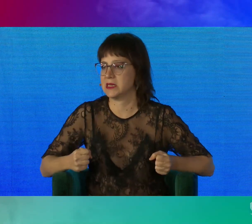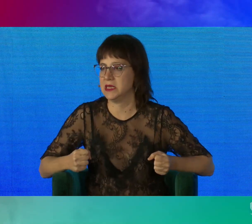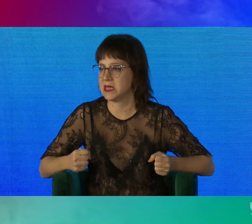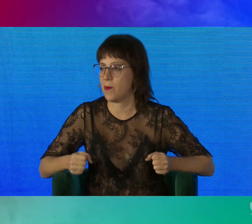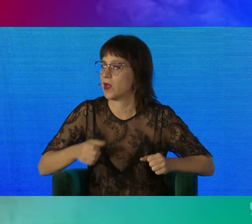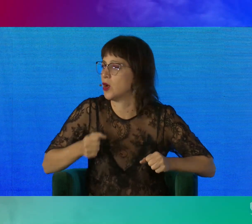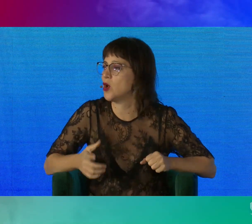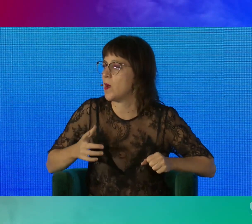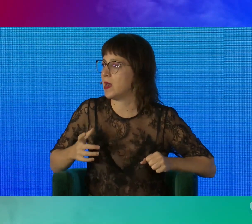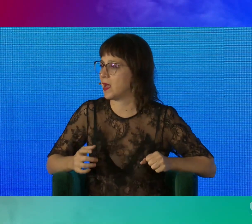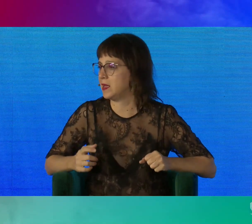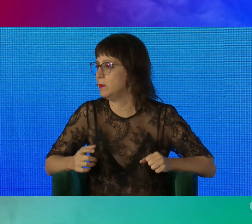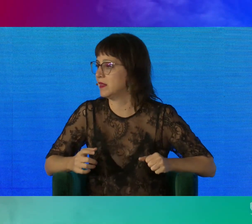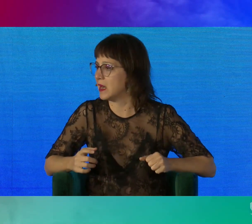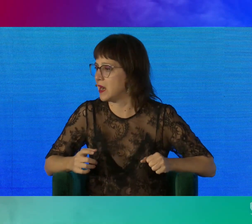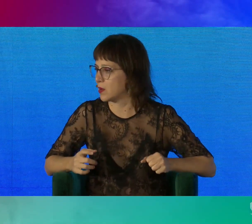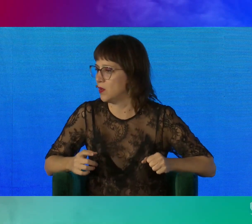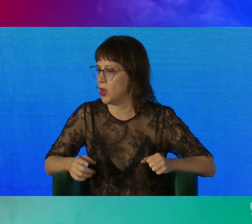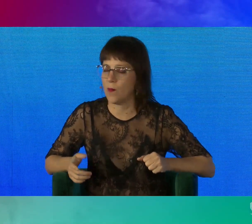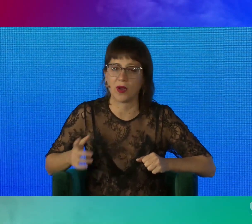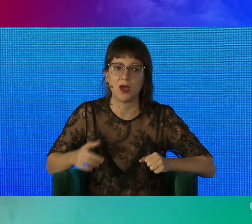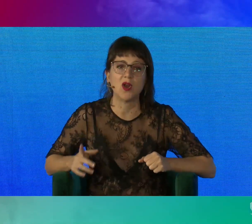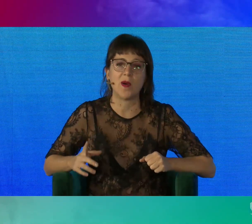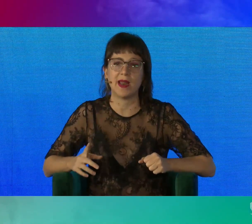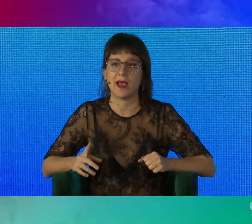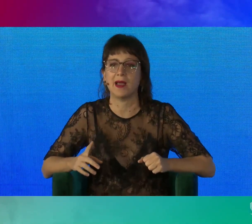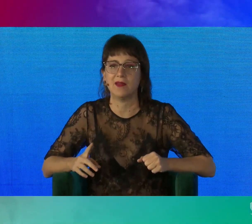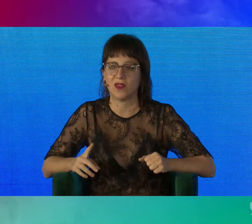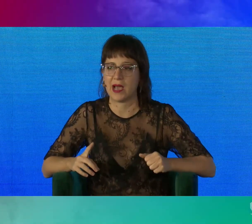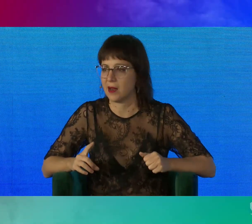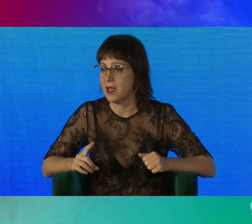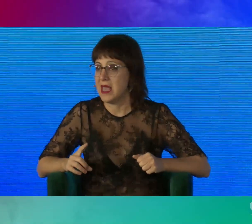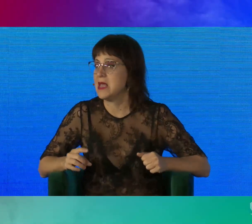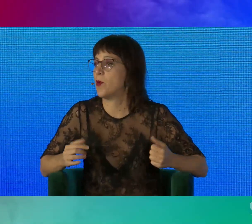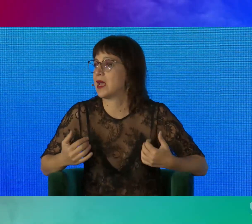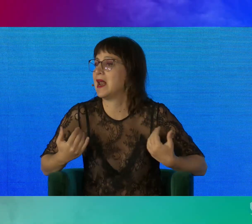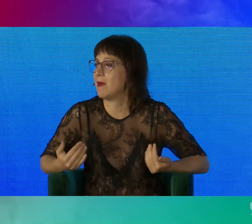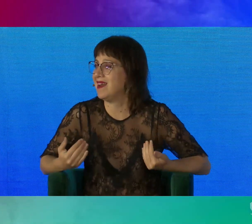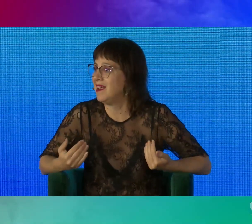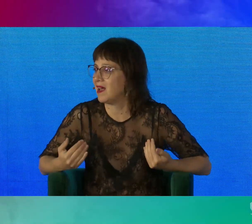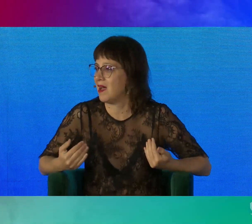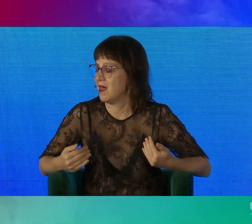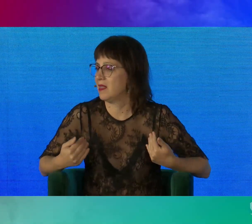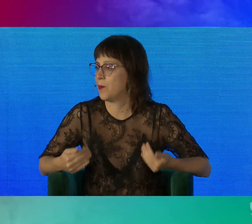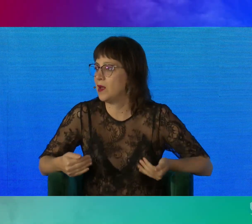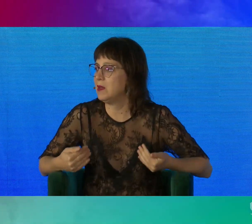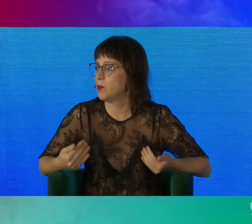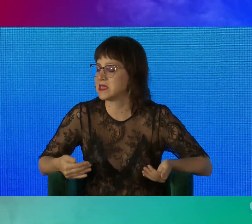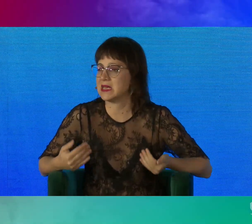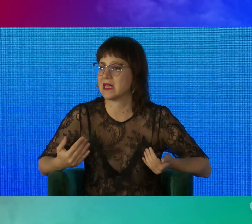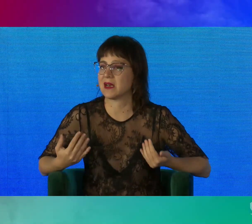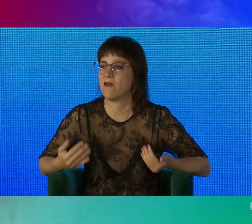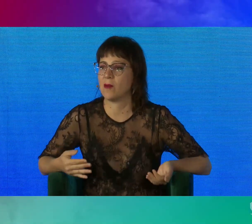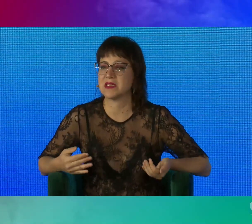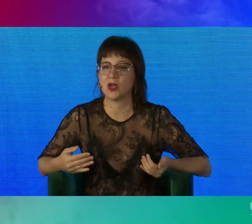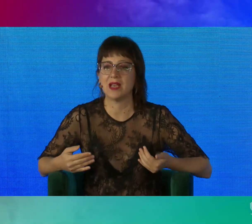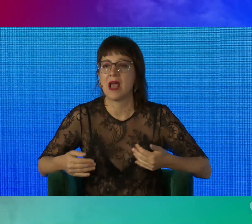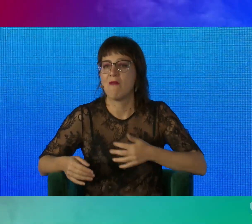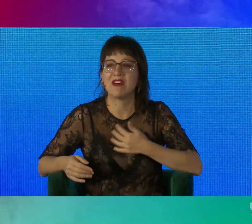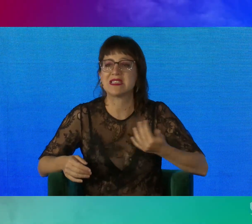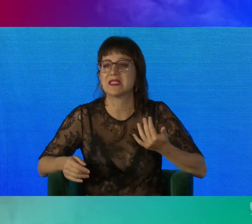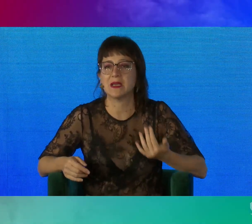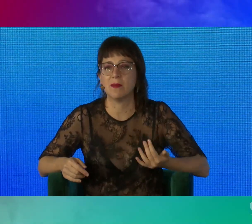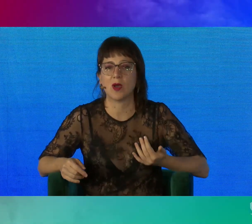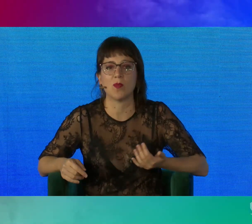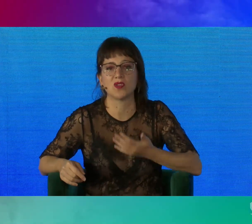sacar la silla, porque no nos van a invitar a la reunión, porque no nos van a dejar entrar y porque la manera de poder impulsar esas transformaciones